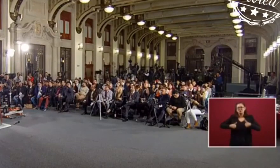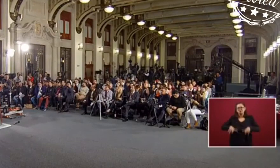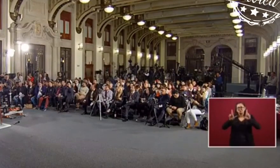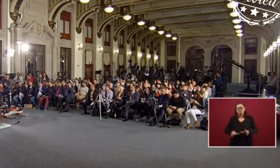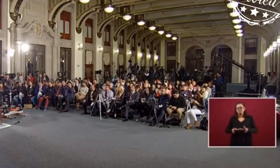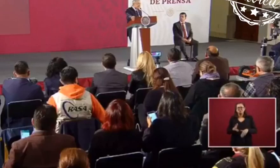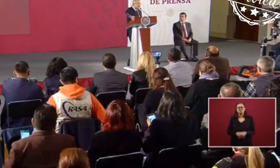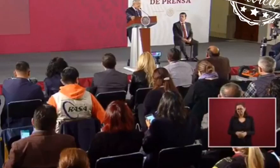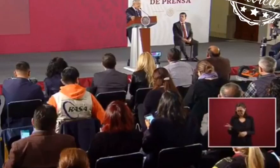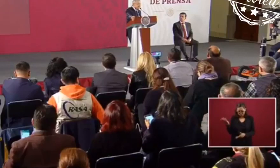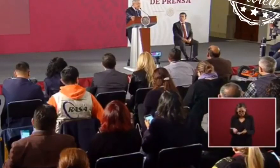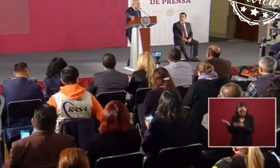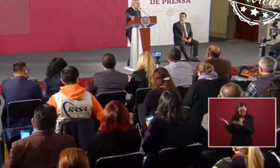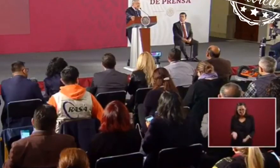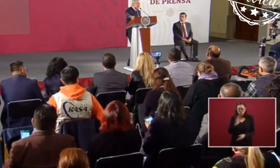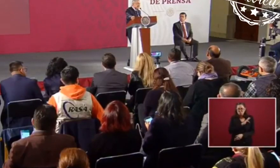representantes?